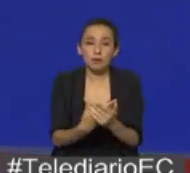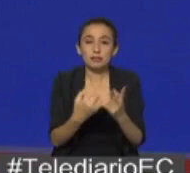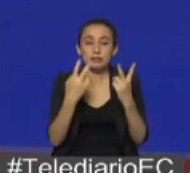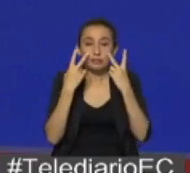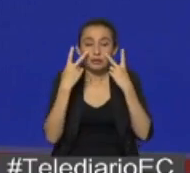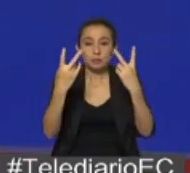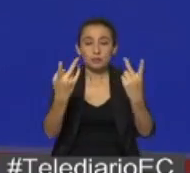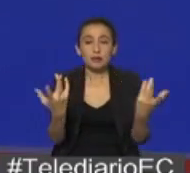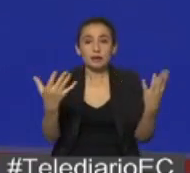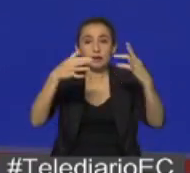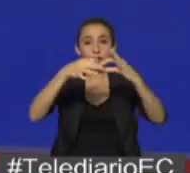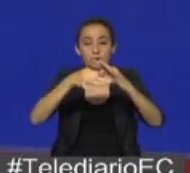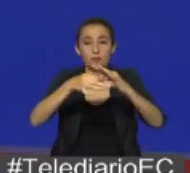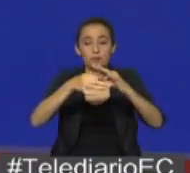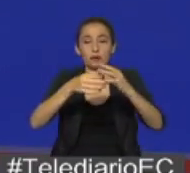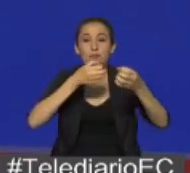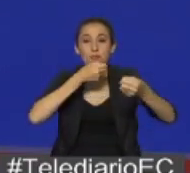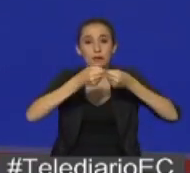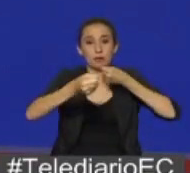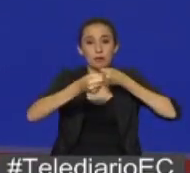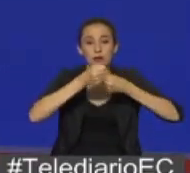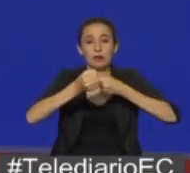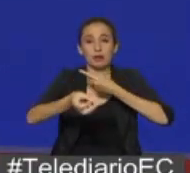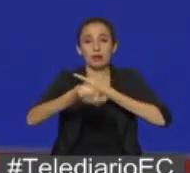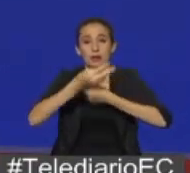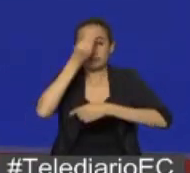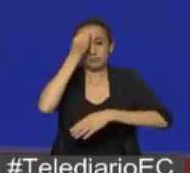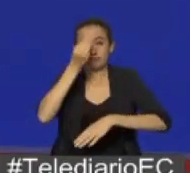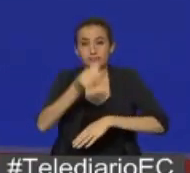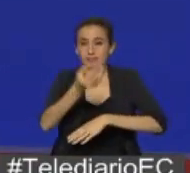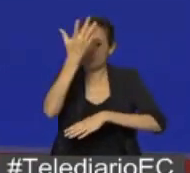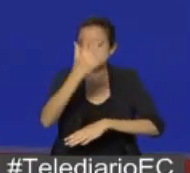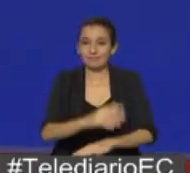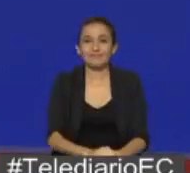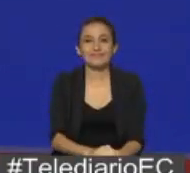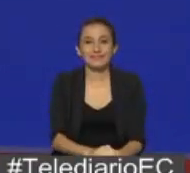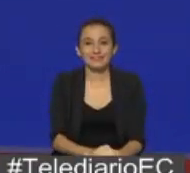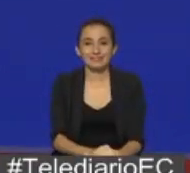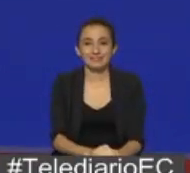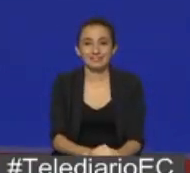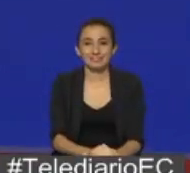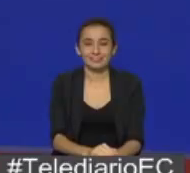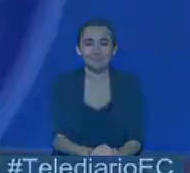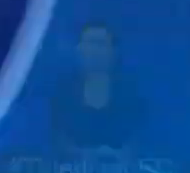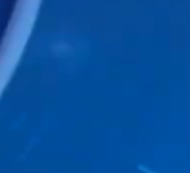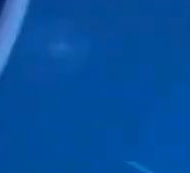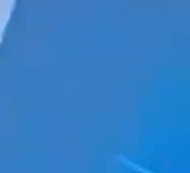conectarse en este momento a esta rueda de prensa virtual. Muy buenos días con todos.